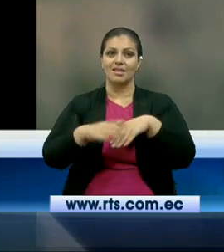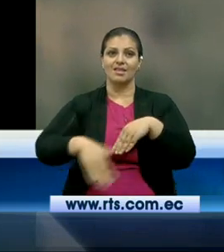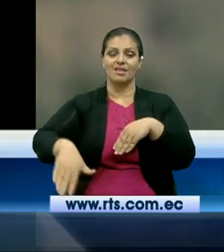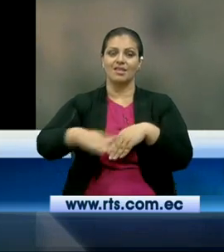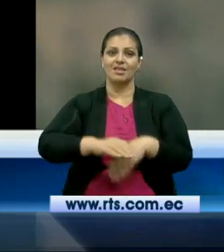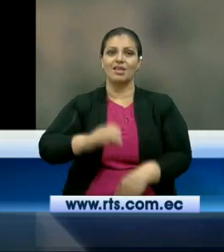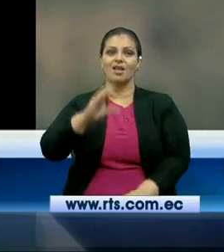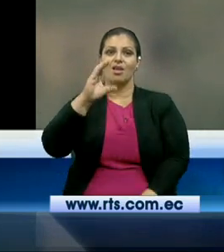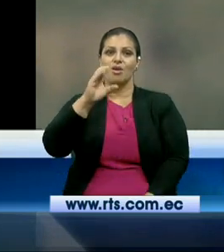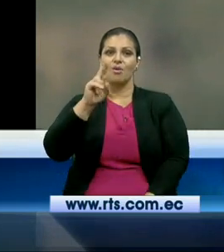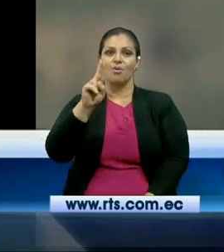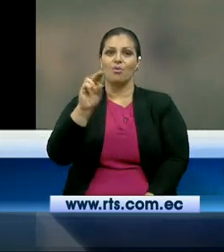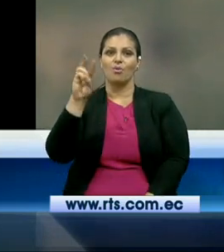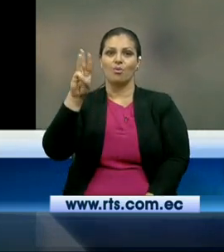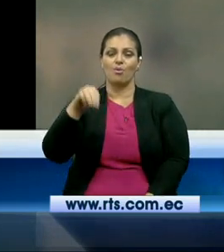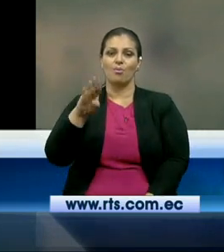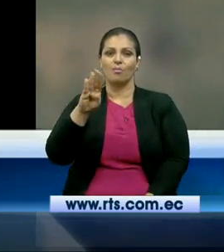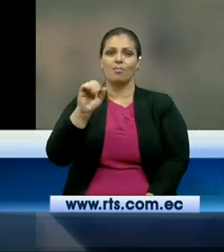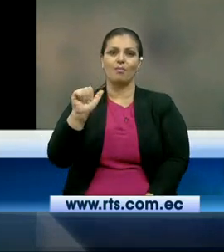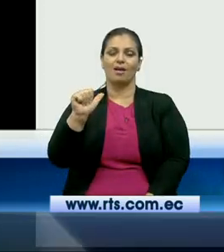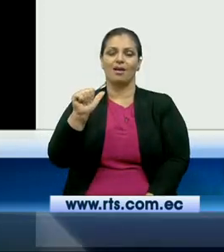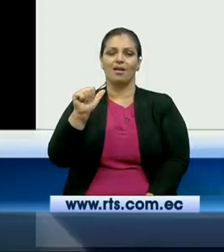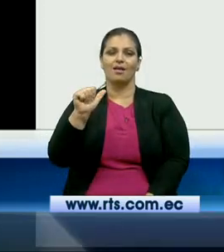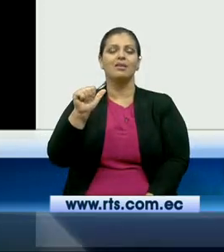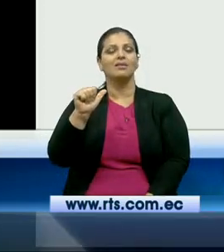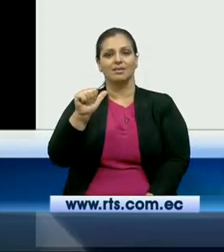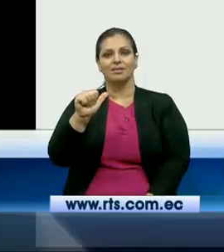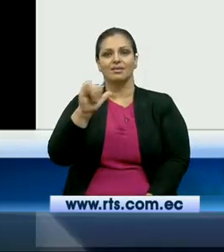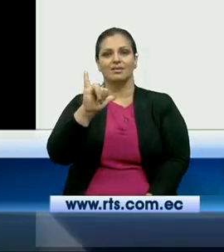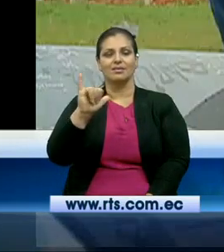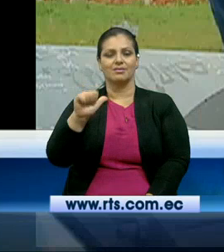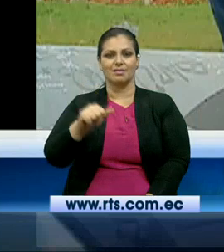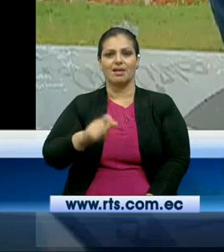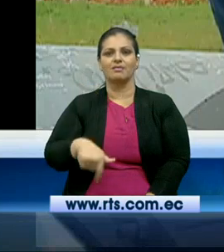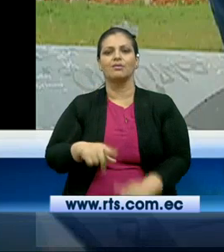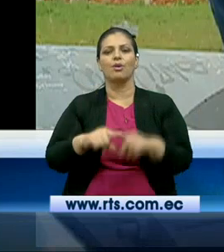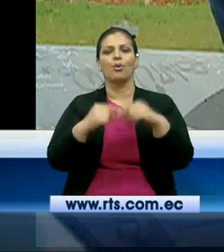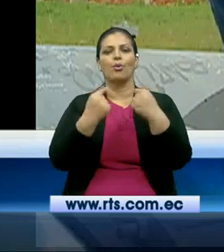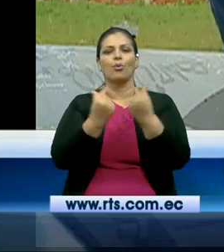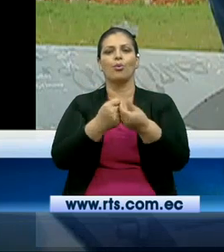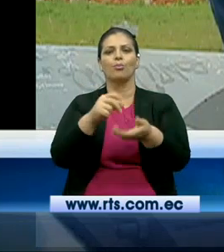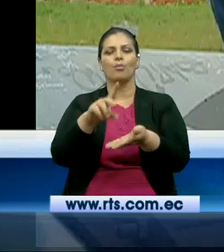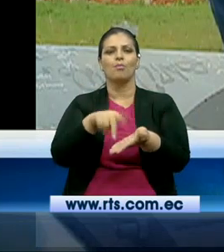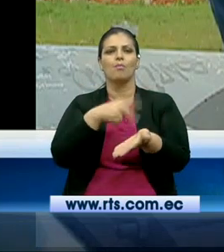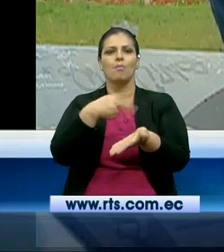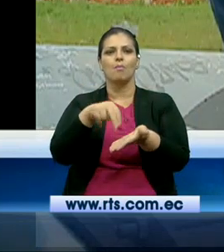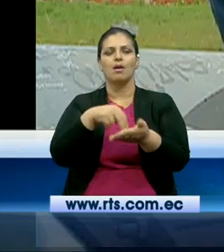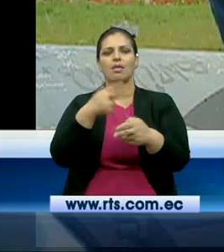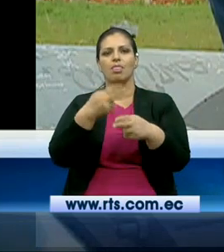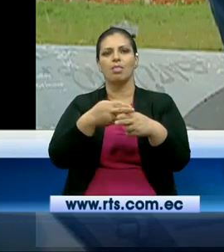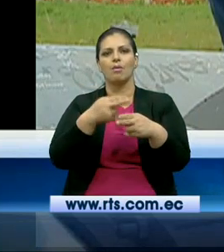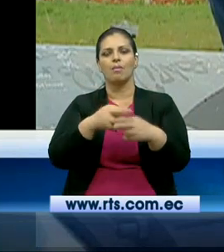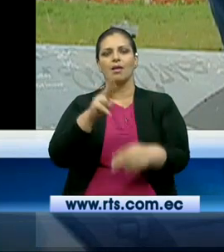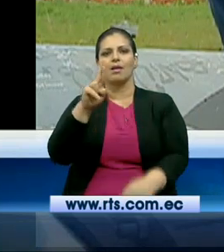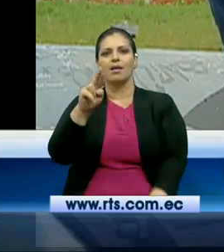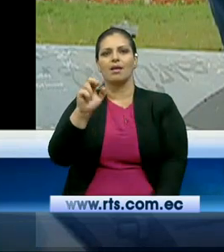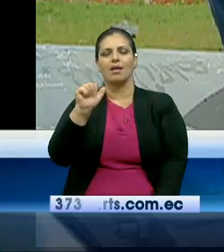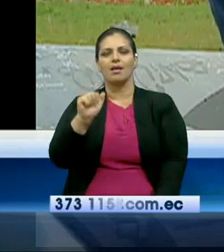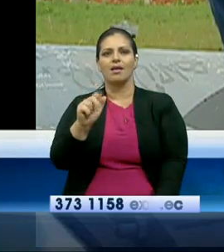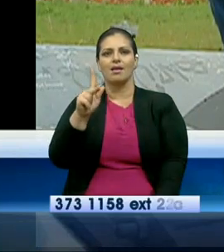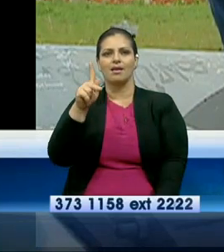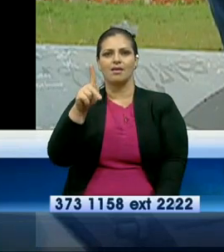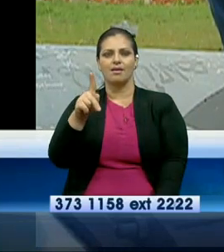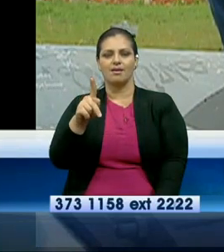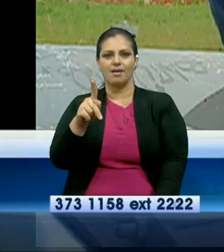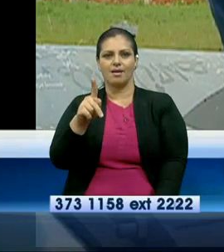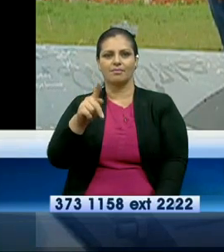grupo es Amenaza Rap. Tenemos más de una década de trayectoria. Uno como artista necesita inspiración, inscribir en algún lugar donde